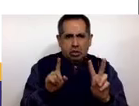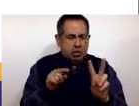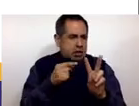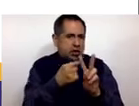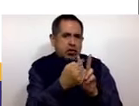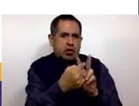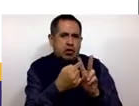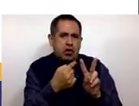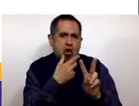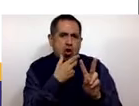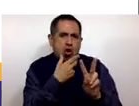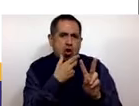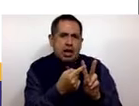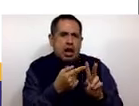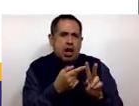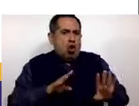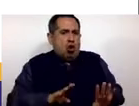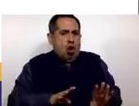las juzgadoras